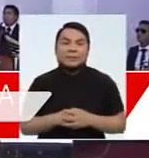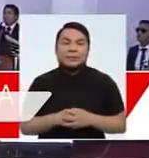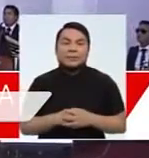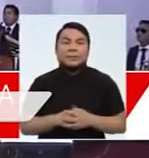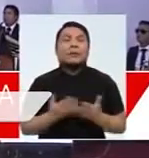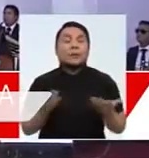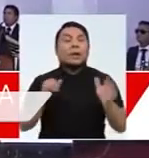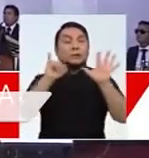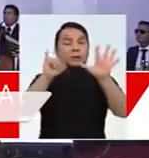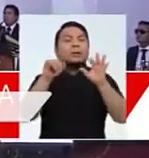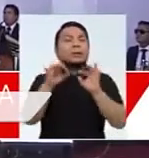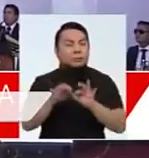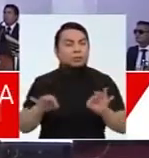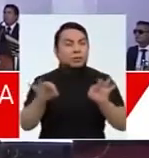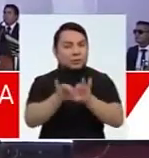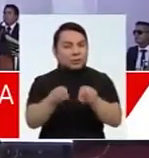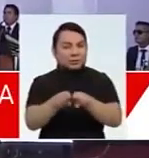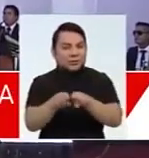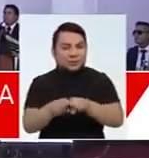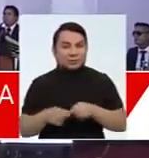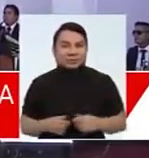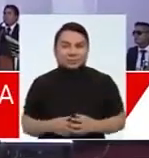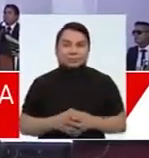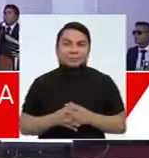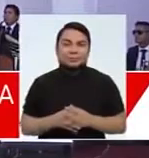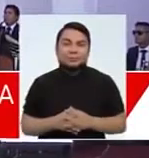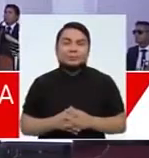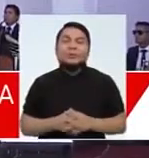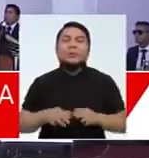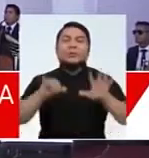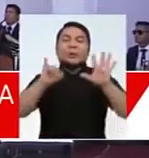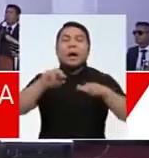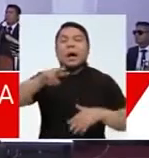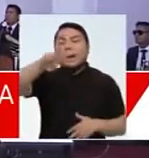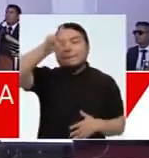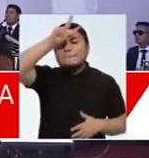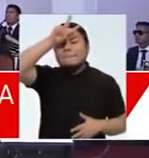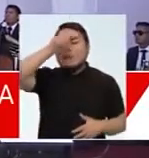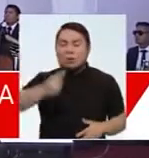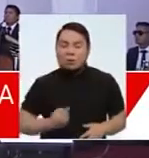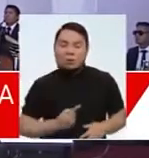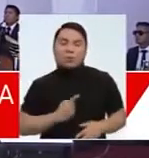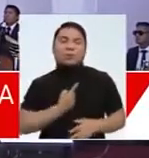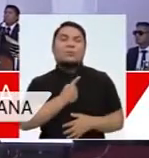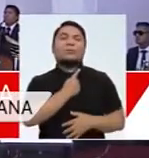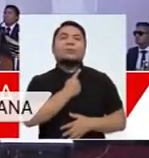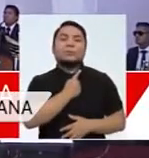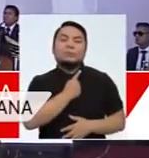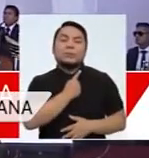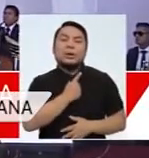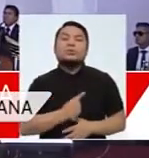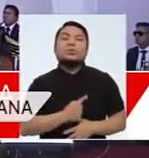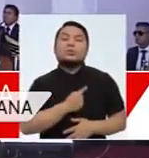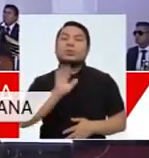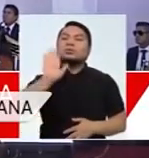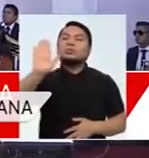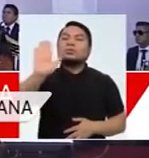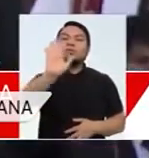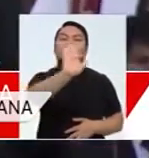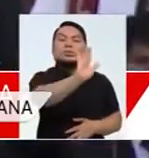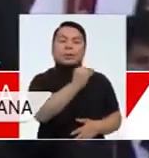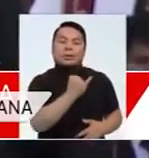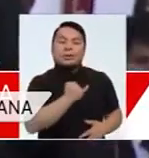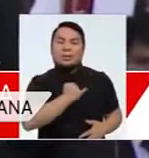y no menos importante, por un país orgulloso de su